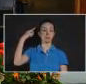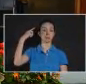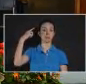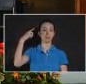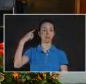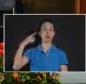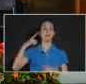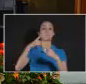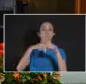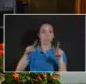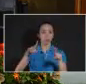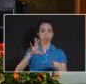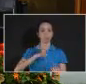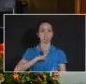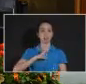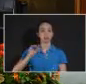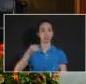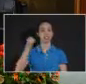Disciérnalas.